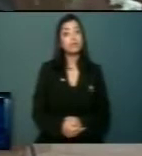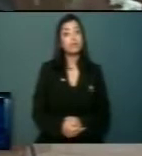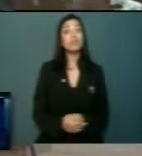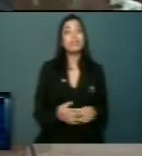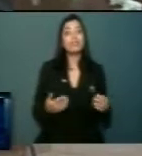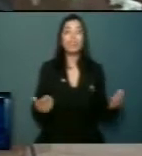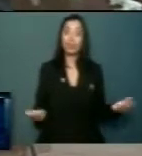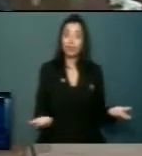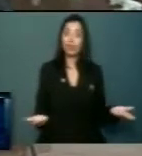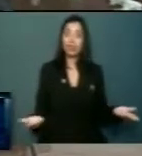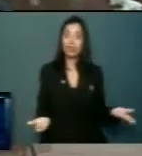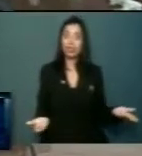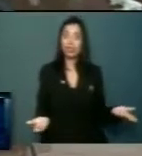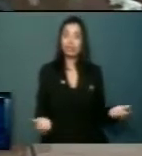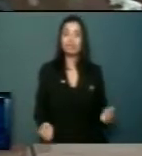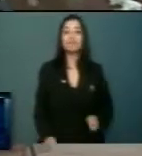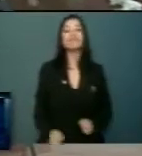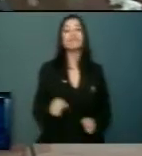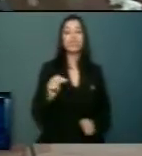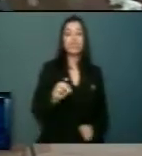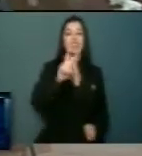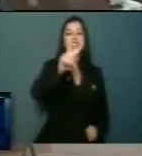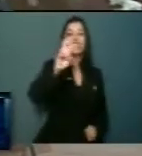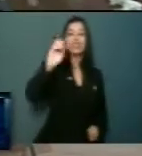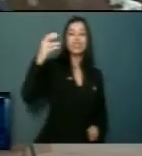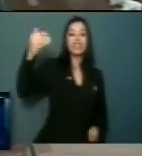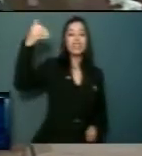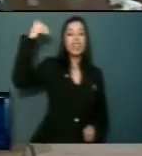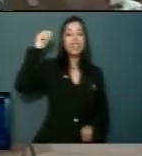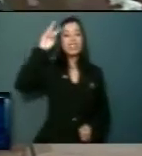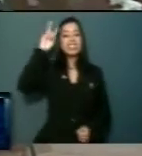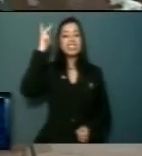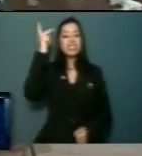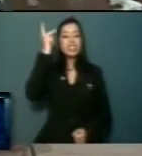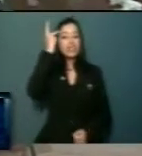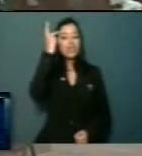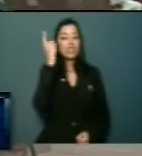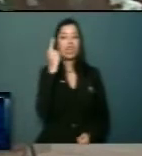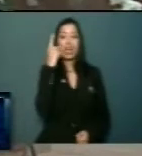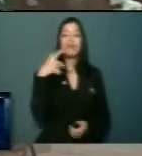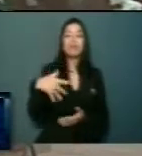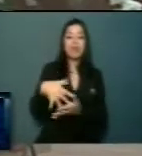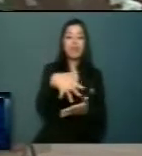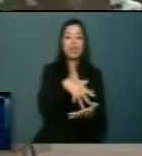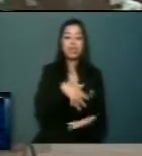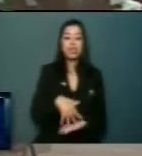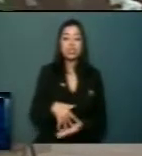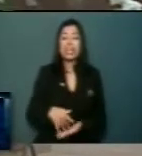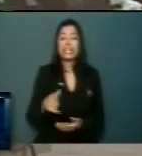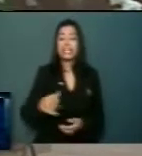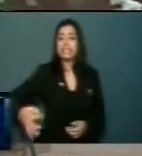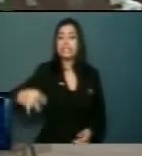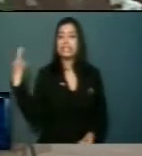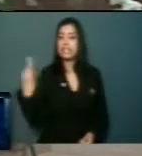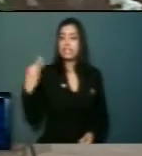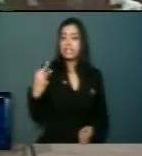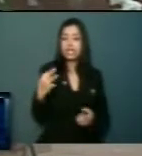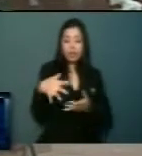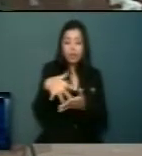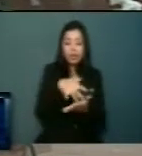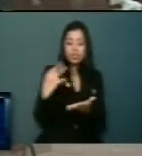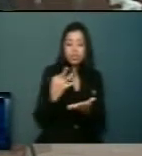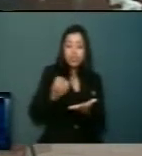Por tanto, Bicentenario es la voz expresa de una ciudadanía que demanda oportunidades,